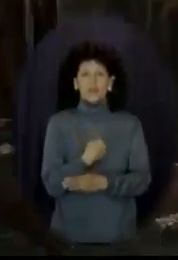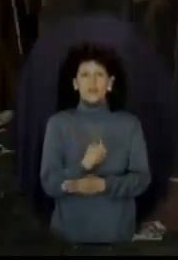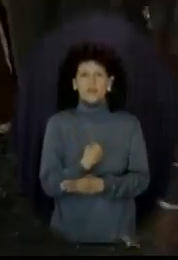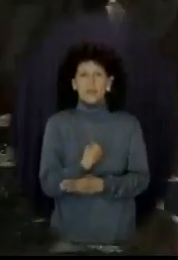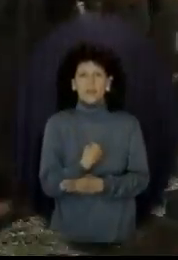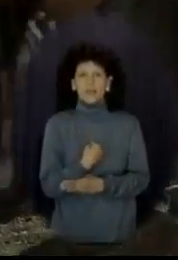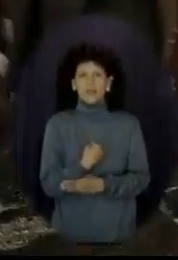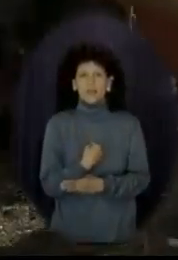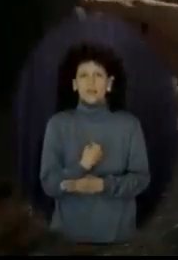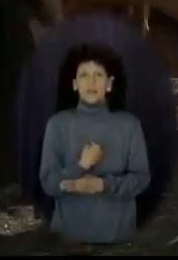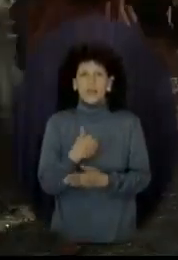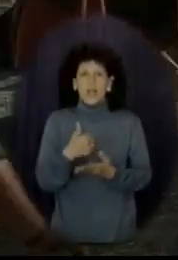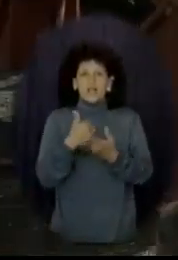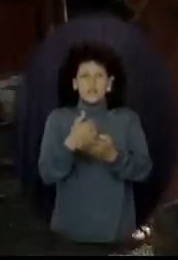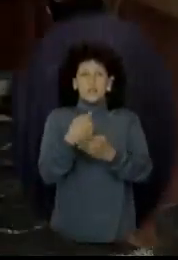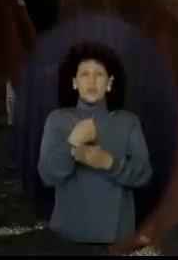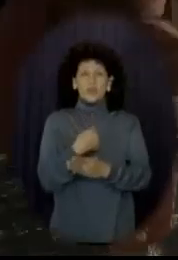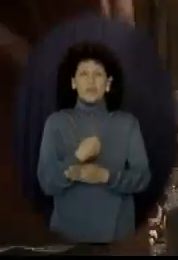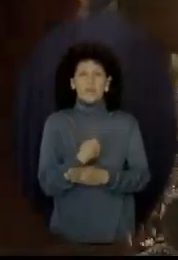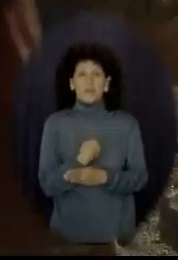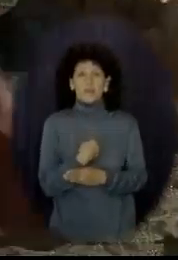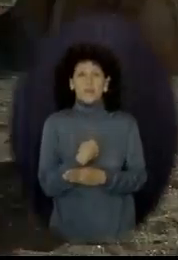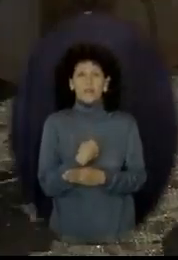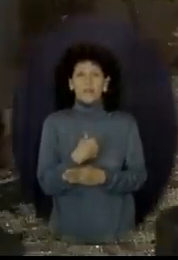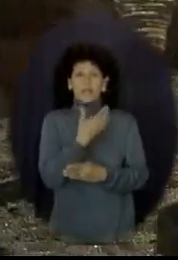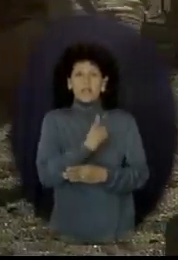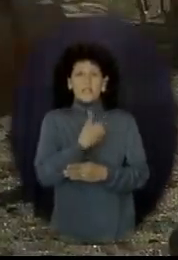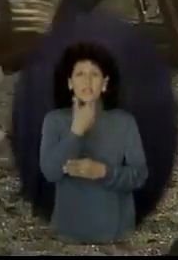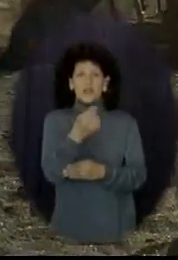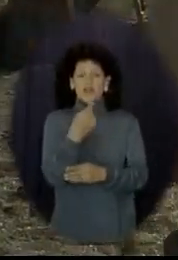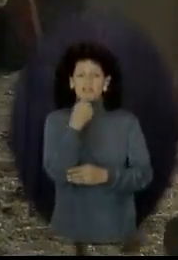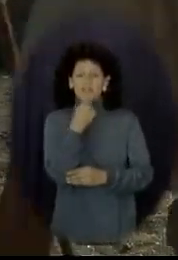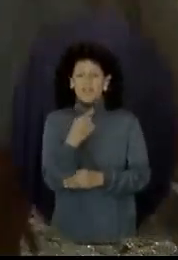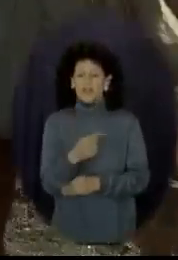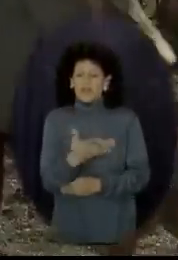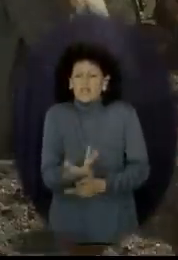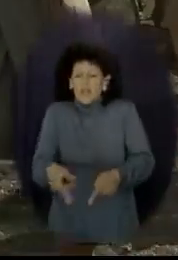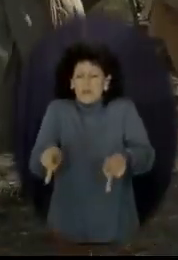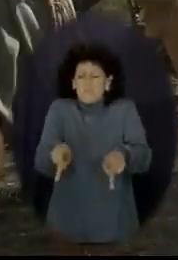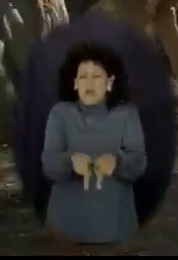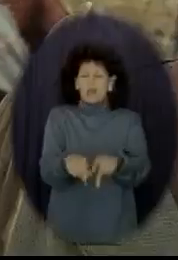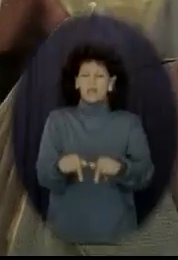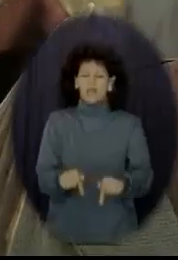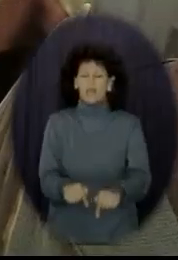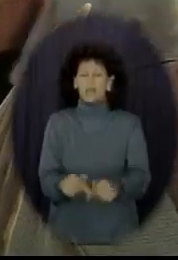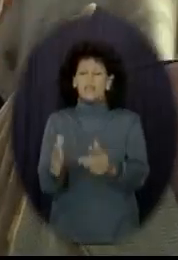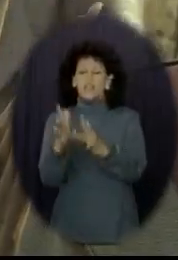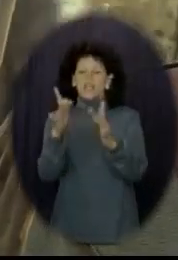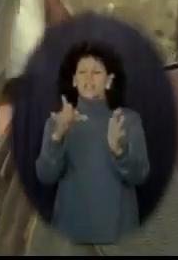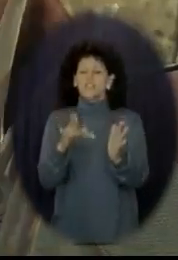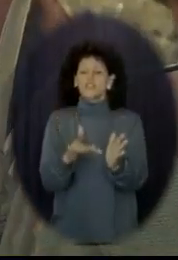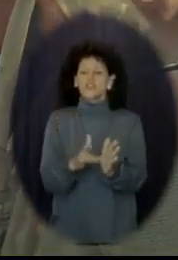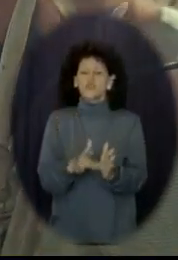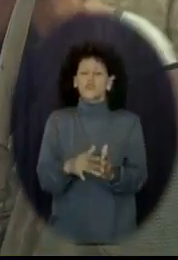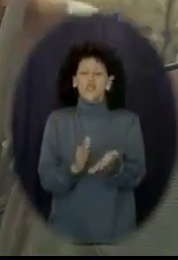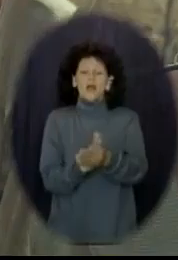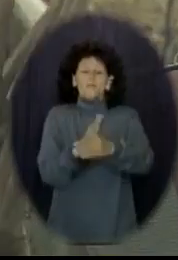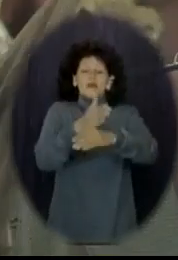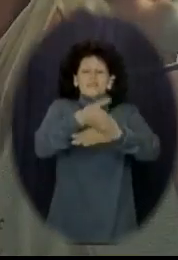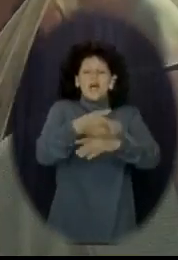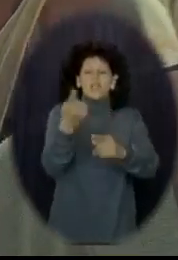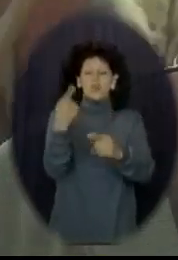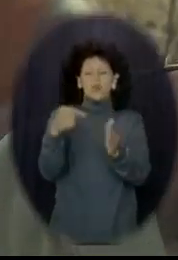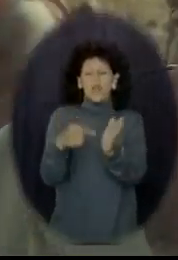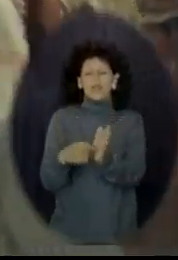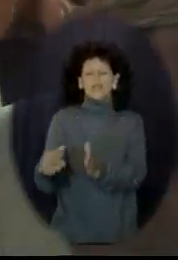ayúdenme. Oigan, ayúdenme, por favor. ¿Qué sucede? Jesús de Nazaret